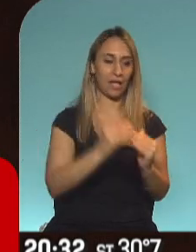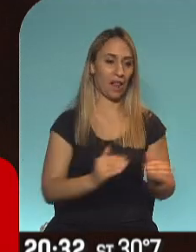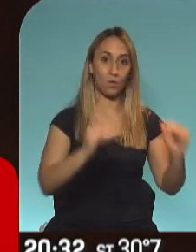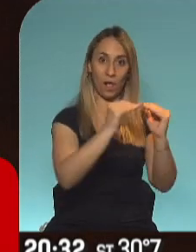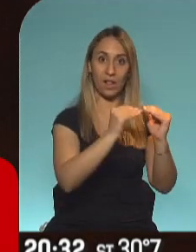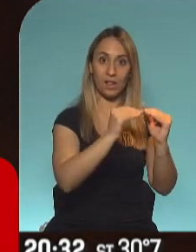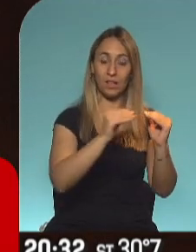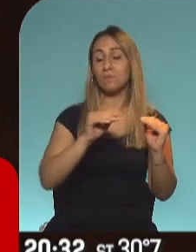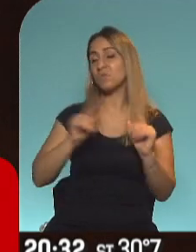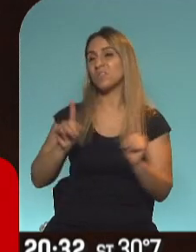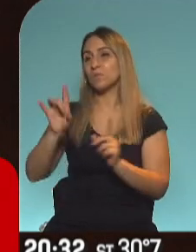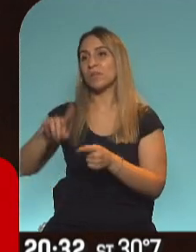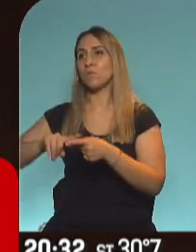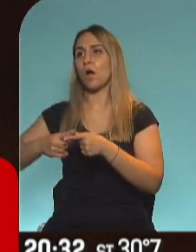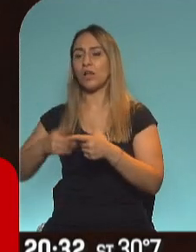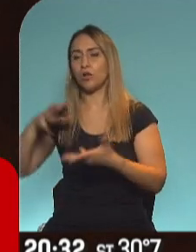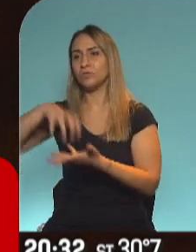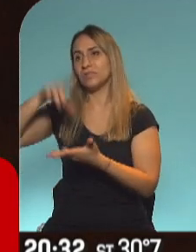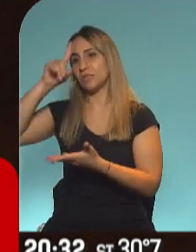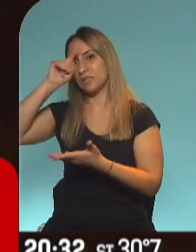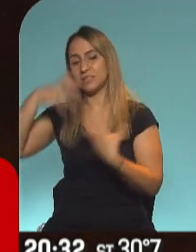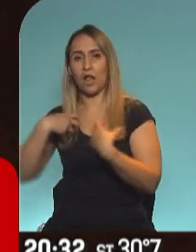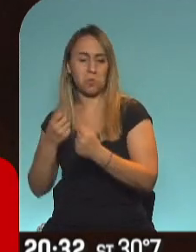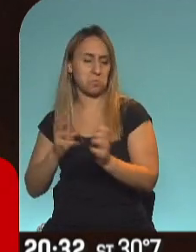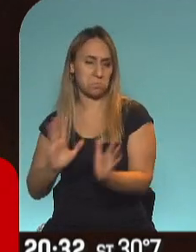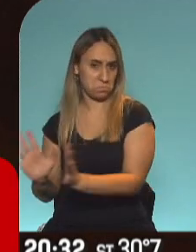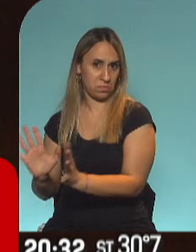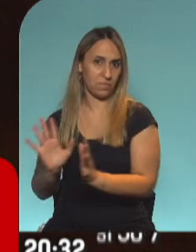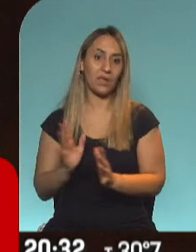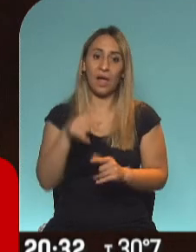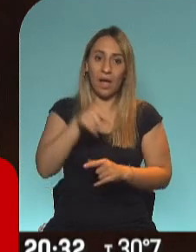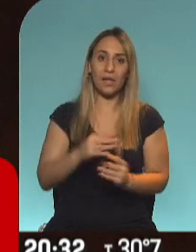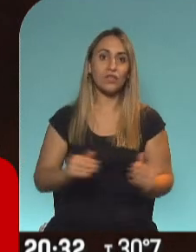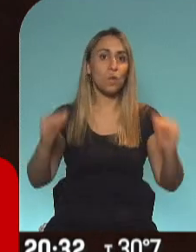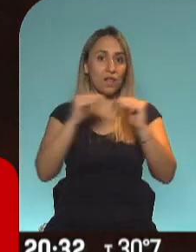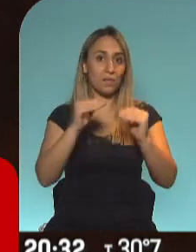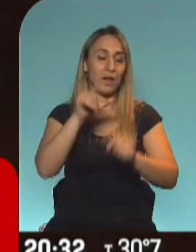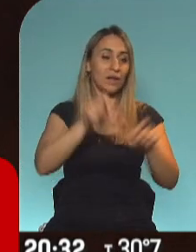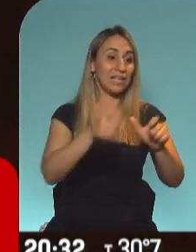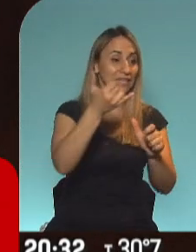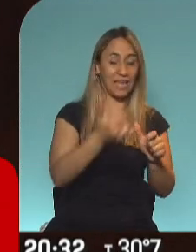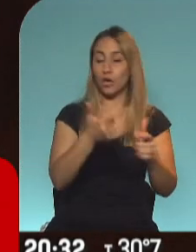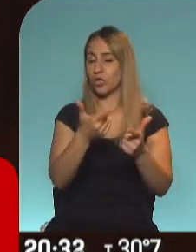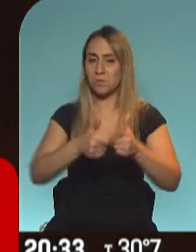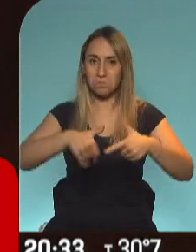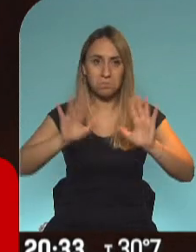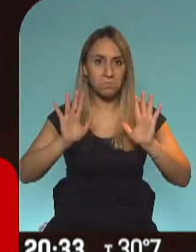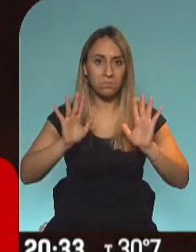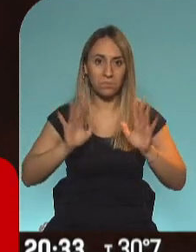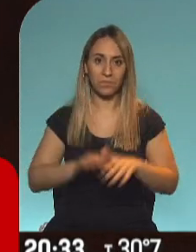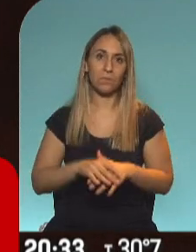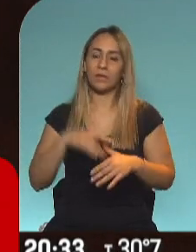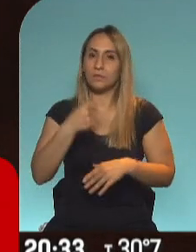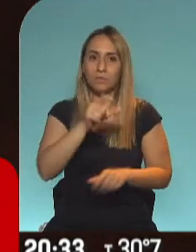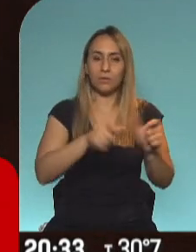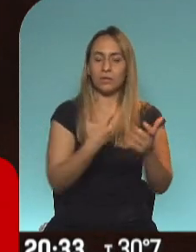para las que tienen como para las que no tienen. Y eso genera que las víctimas sean casi siempre de un mismo lado, o sea,